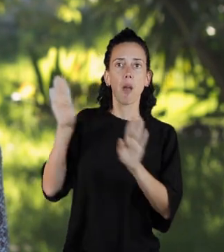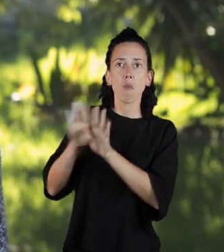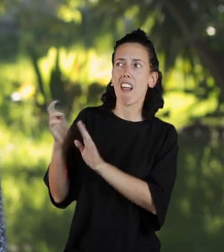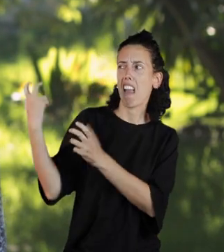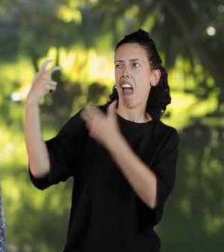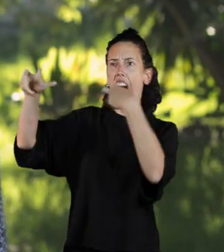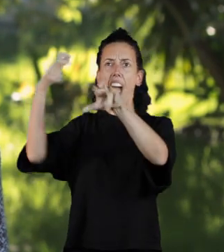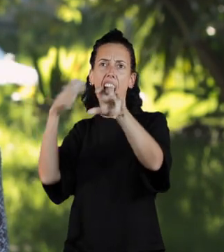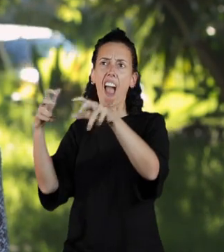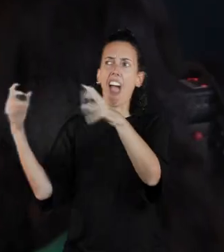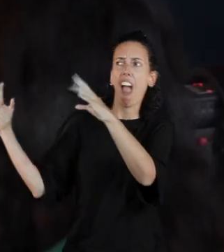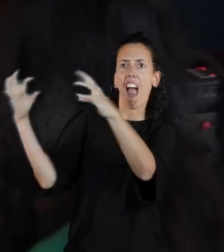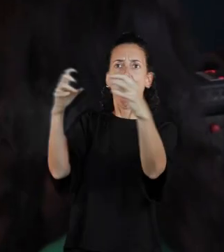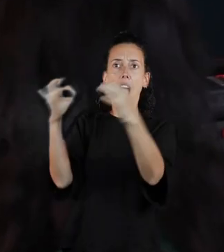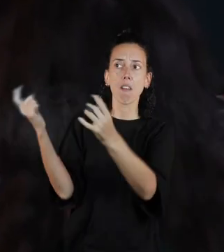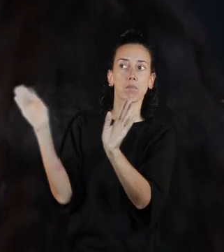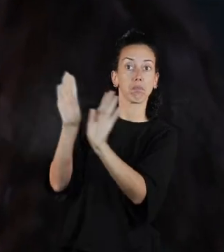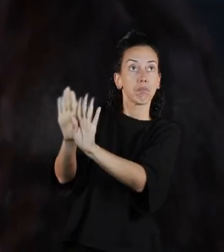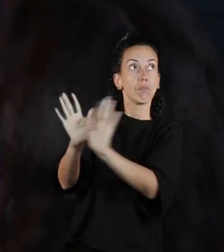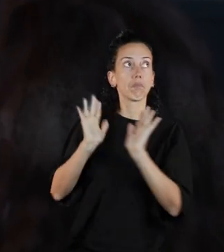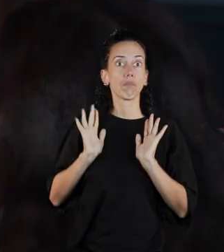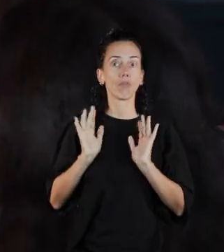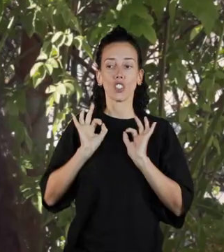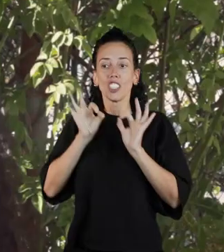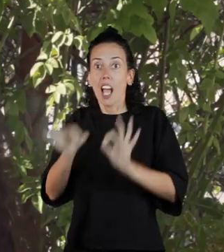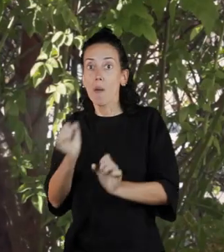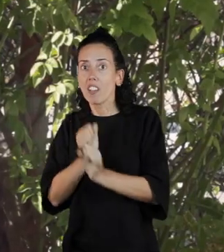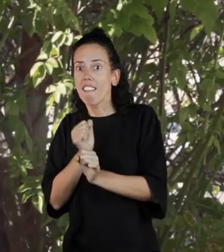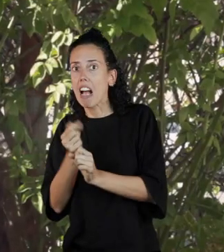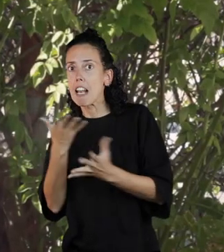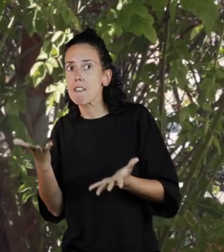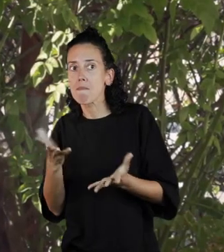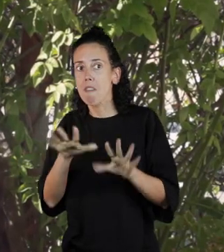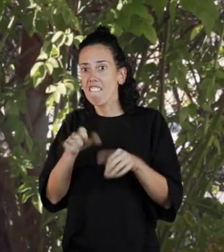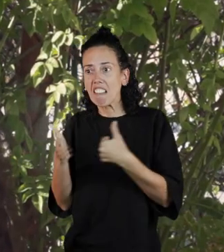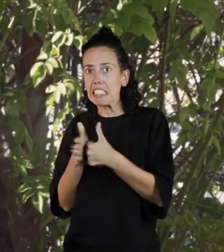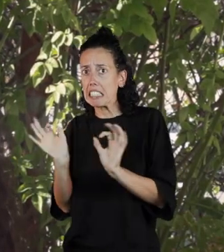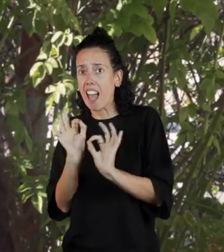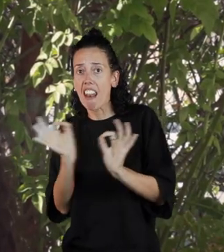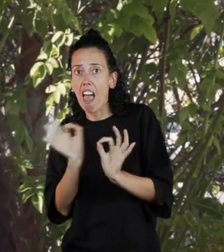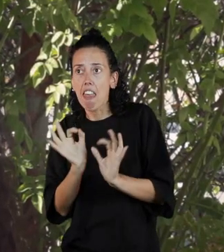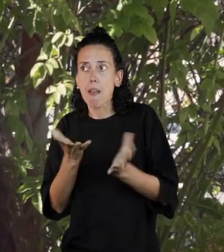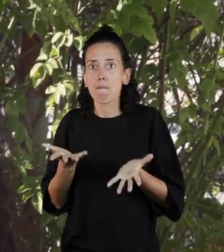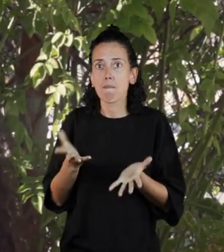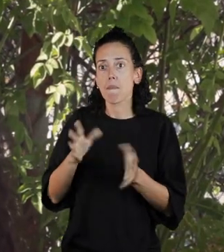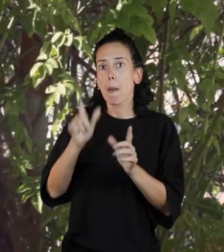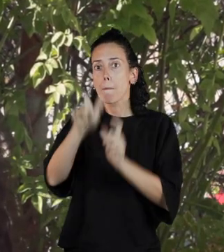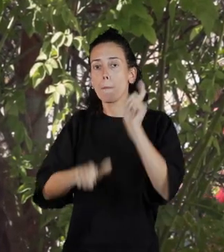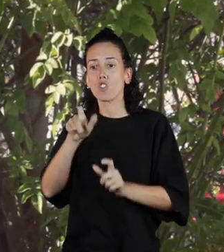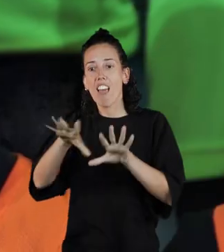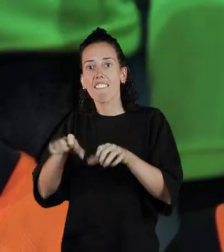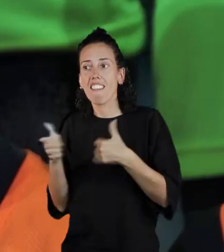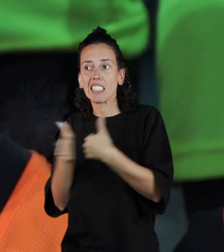Detrás de la puerta se escuchaba un estruendo, una violencia, pero era detrás de la puerta. Nosotros caímos a trabajar ahí. Ni siquiera somos los vecinos de la